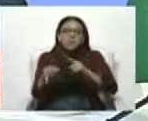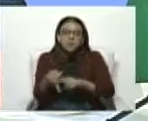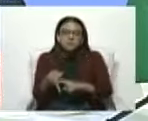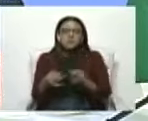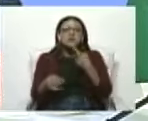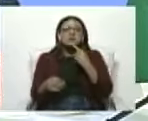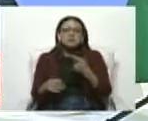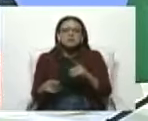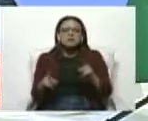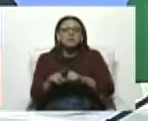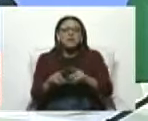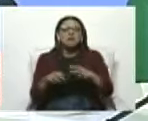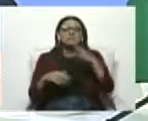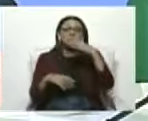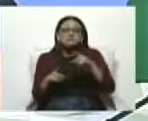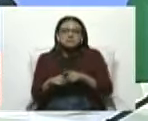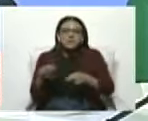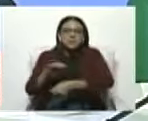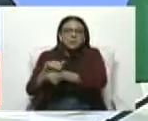vamos a presentar las pruebas.